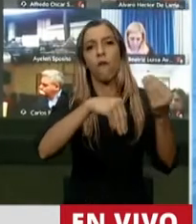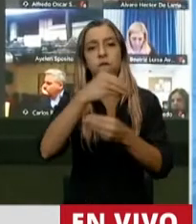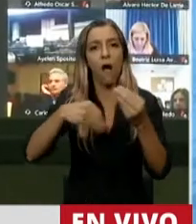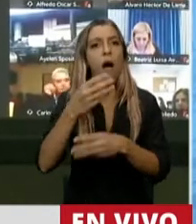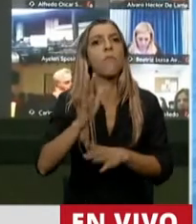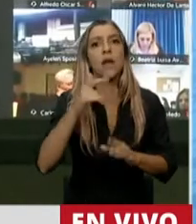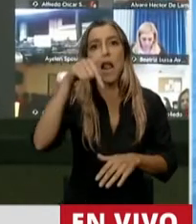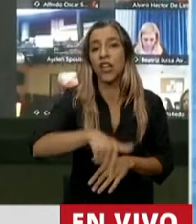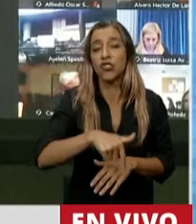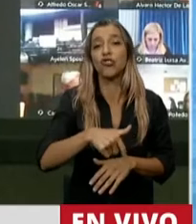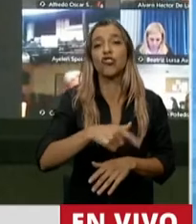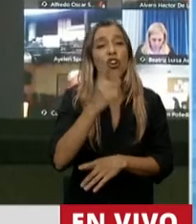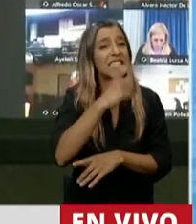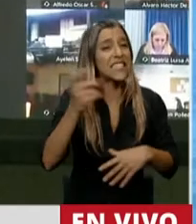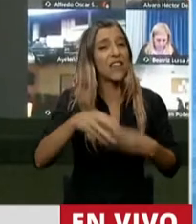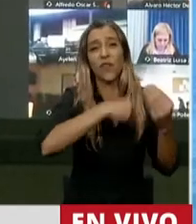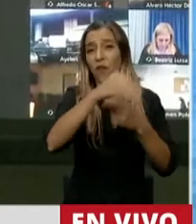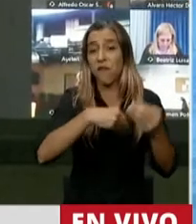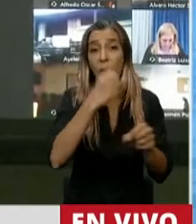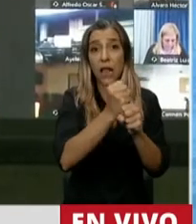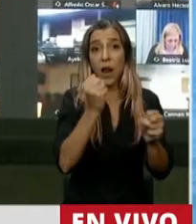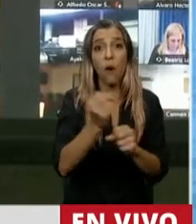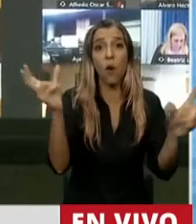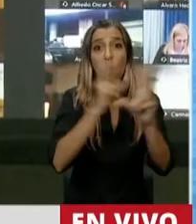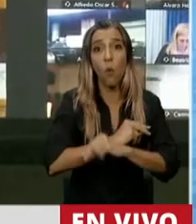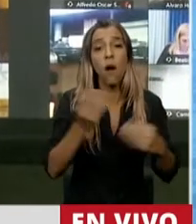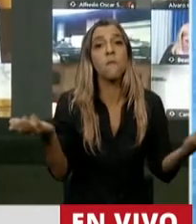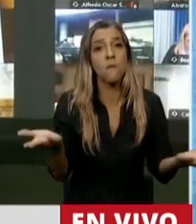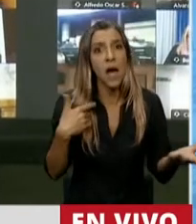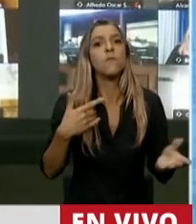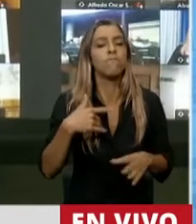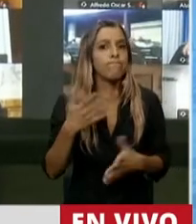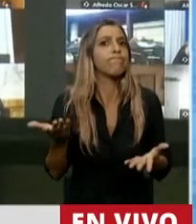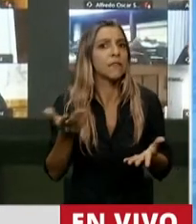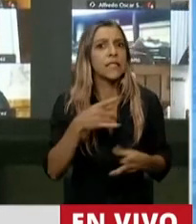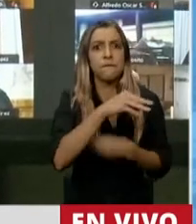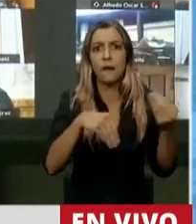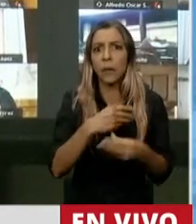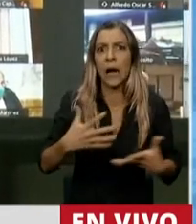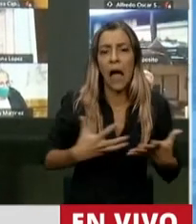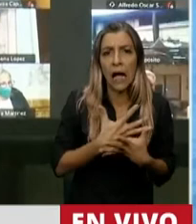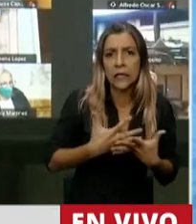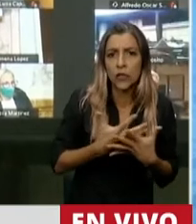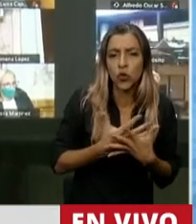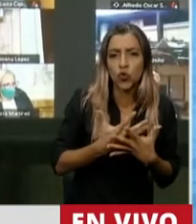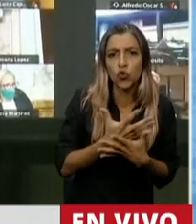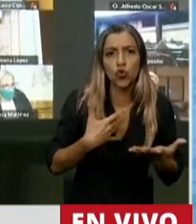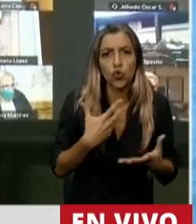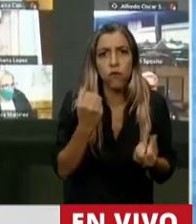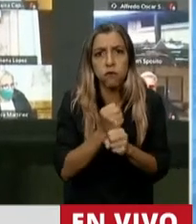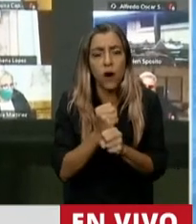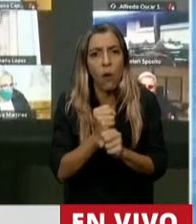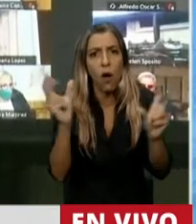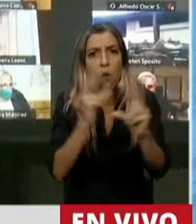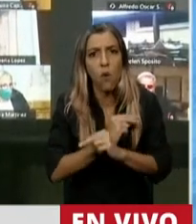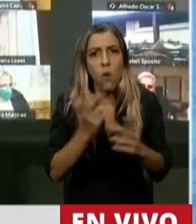de los trabajadores. Estoy hablando de cientos de familias que están viviendo una situación muy angustiante y recordar además que el instituto,